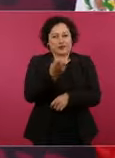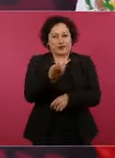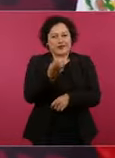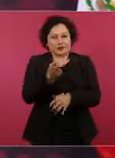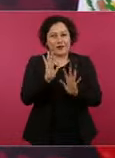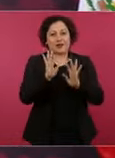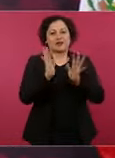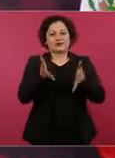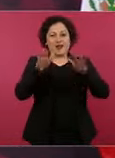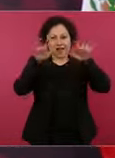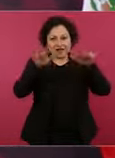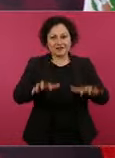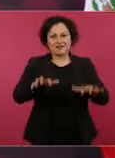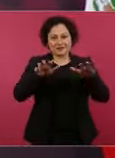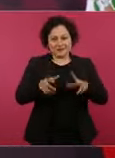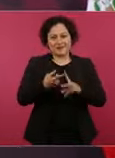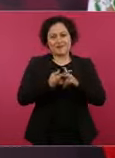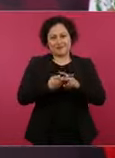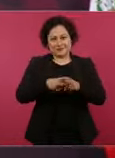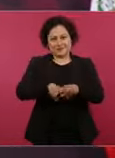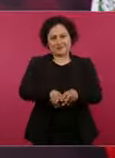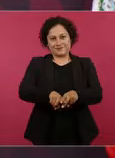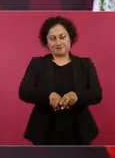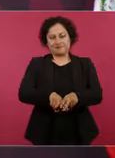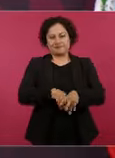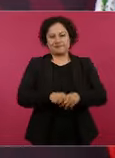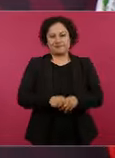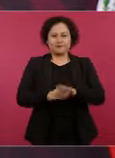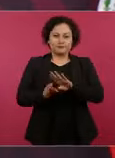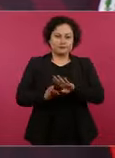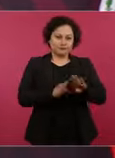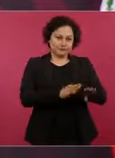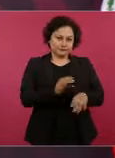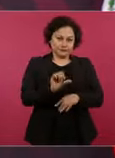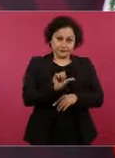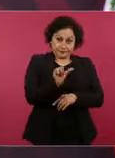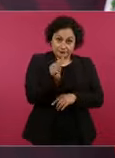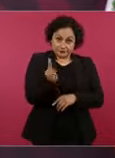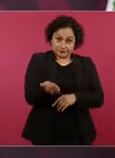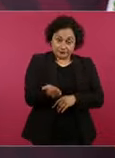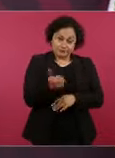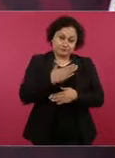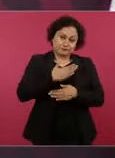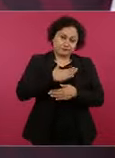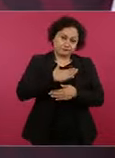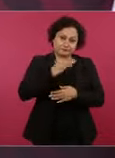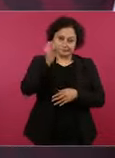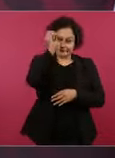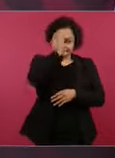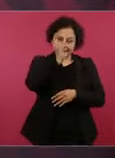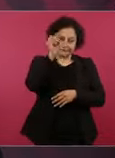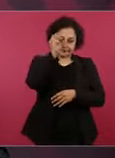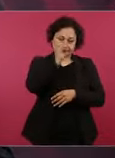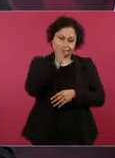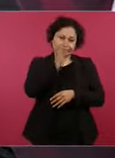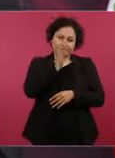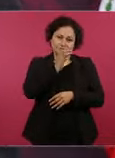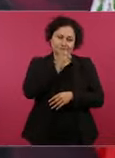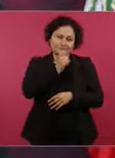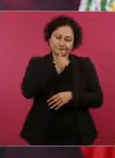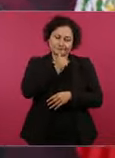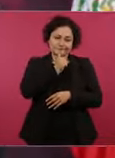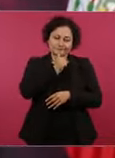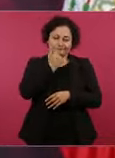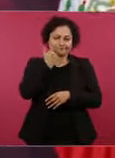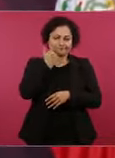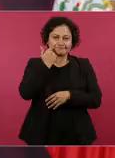llover. Lo otro, pues no quiero yo opinar, porque pues son los debates